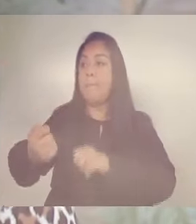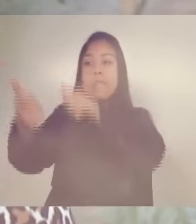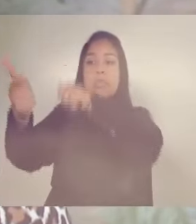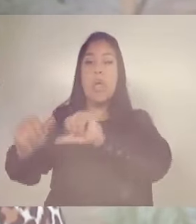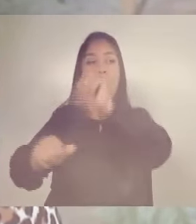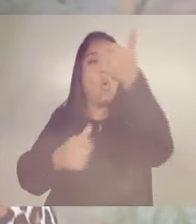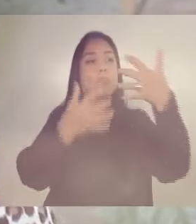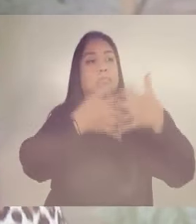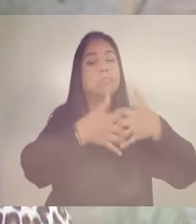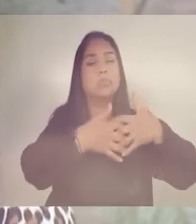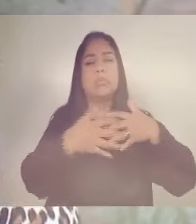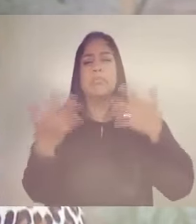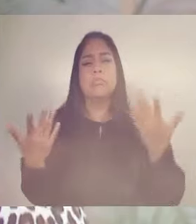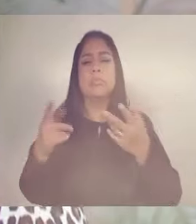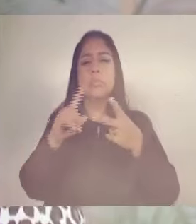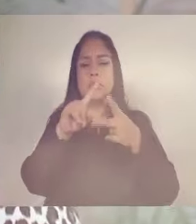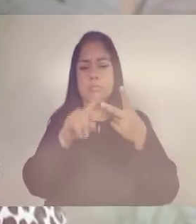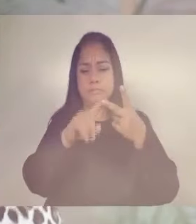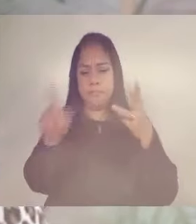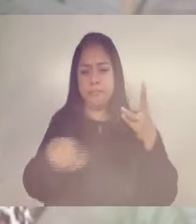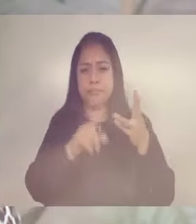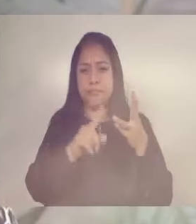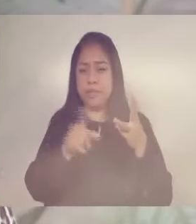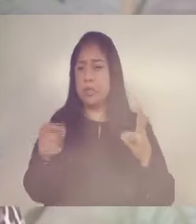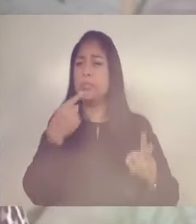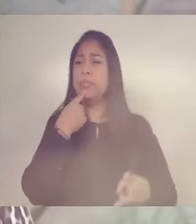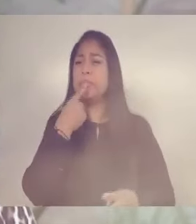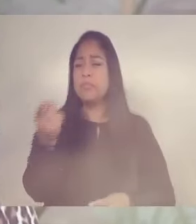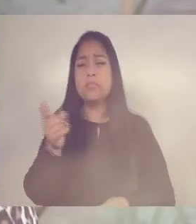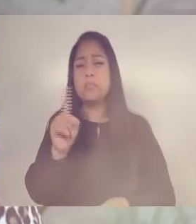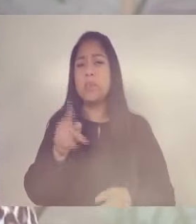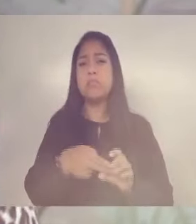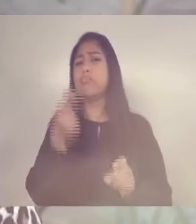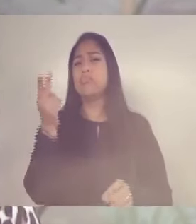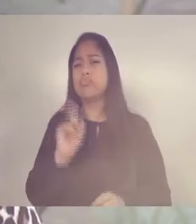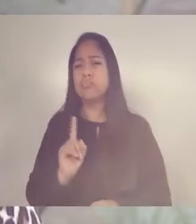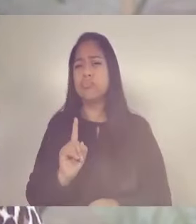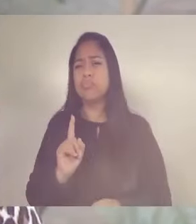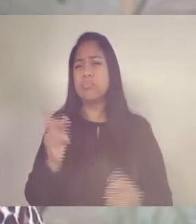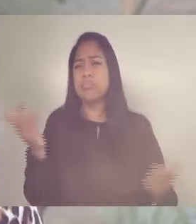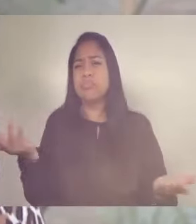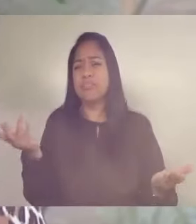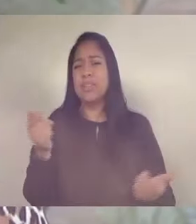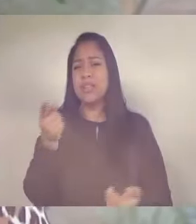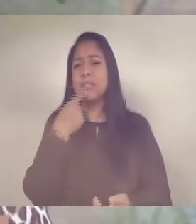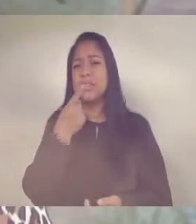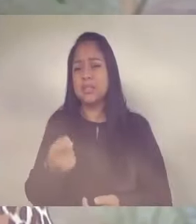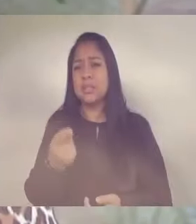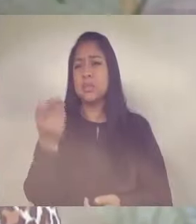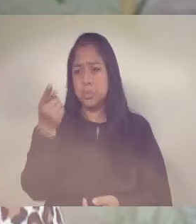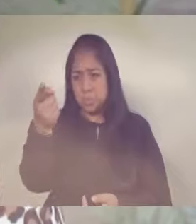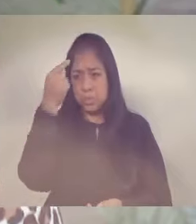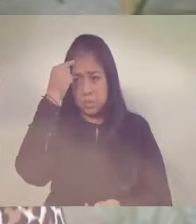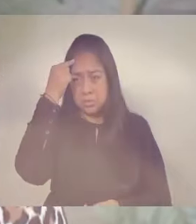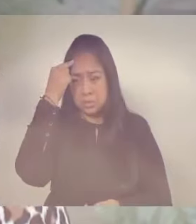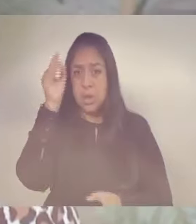empresa? Y la última, perdón, es sobre, usted dice que pues no renunció, pero usted en algún momento ha considerado